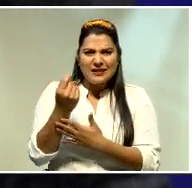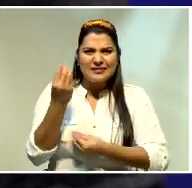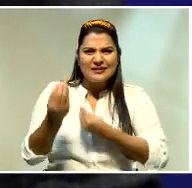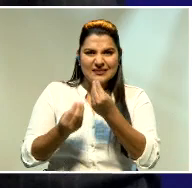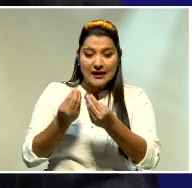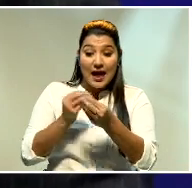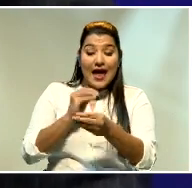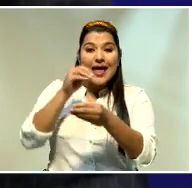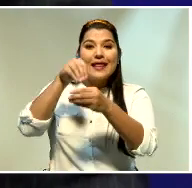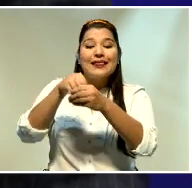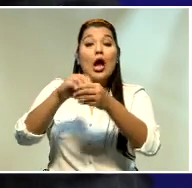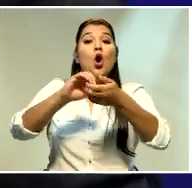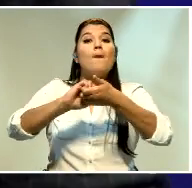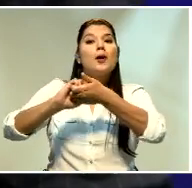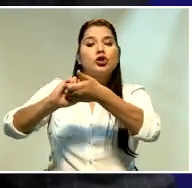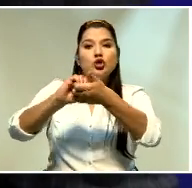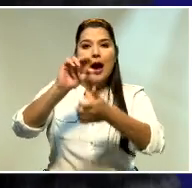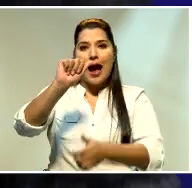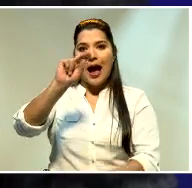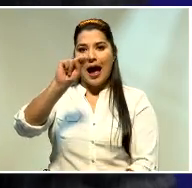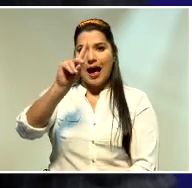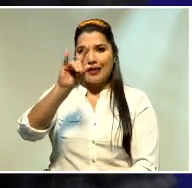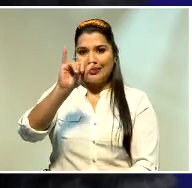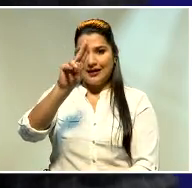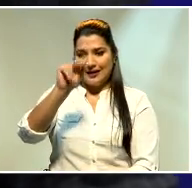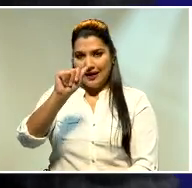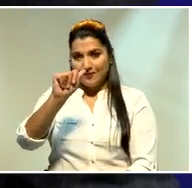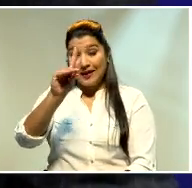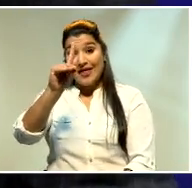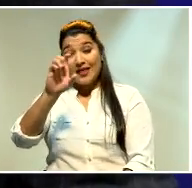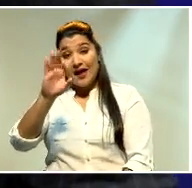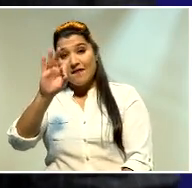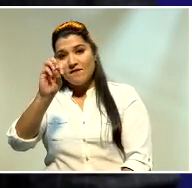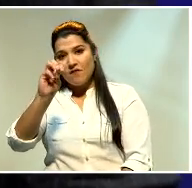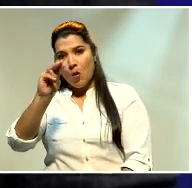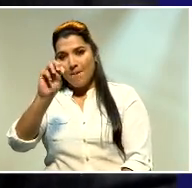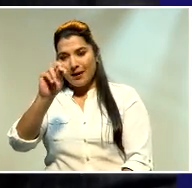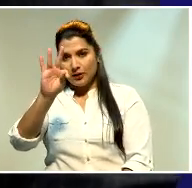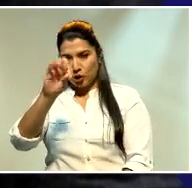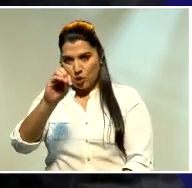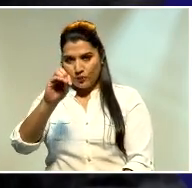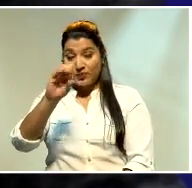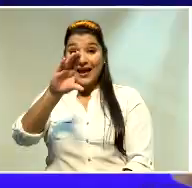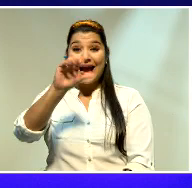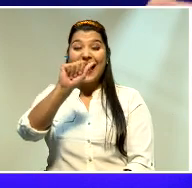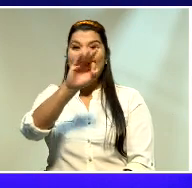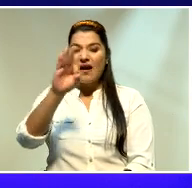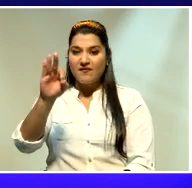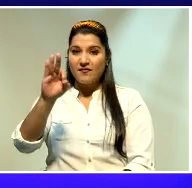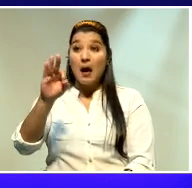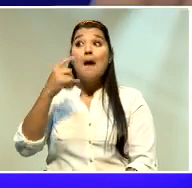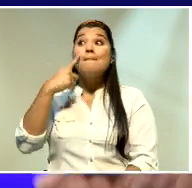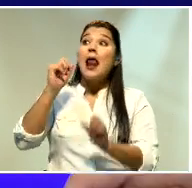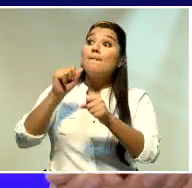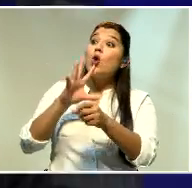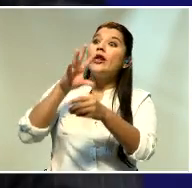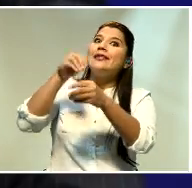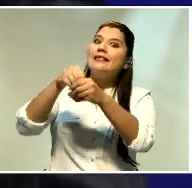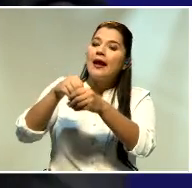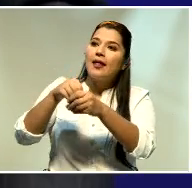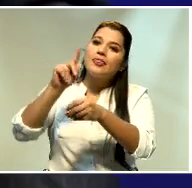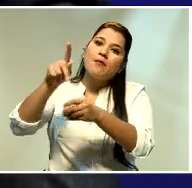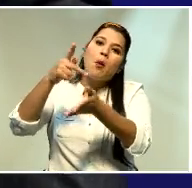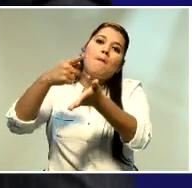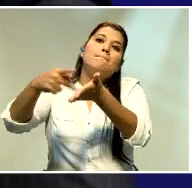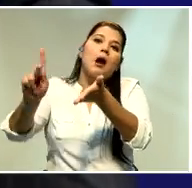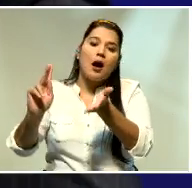Andina de Fomento, la CAF. Para entrar a la CAF hay que hacer una capitalización, es decir, hay que pagar una como cuota. Dicen, pagar una cuota